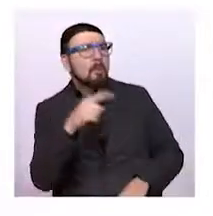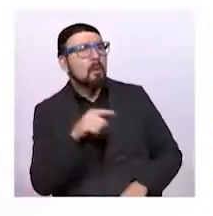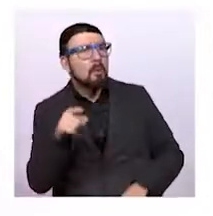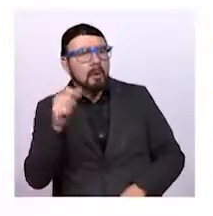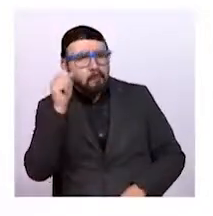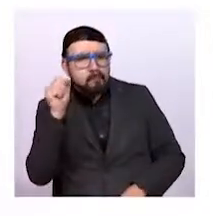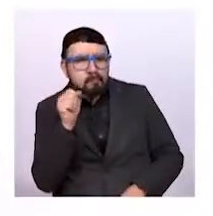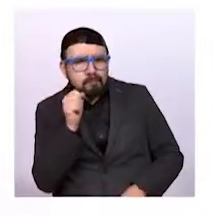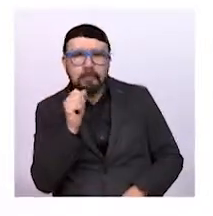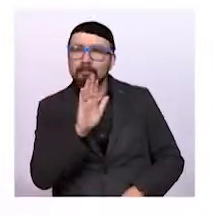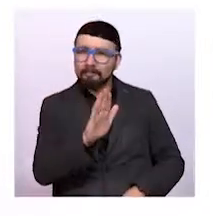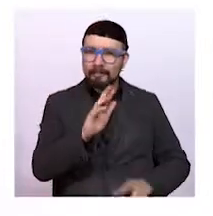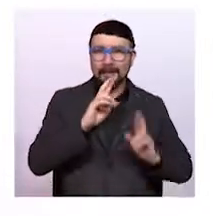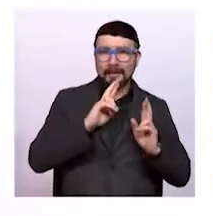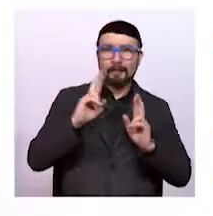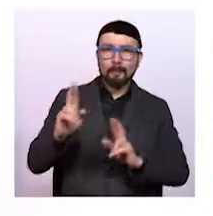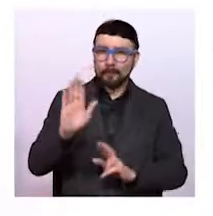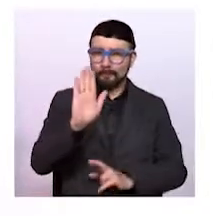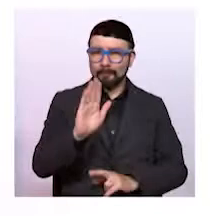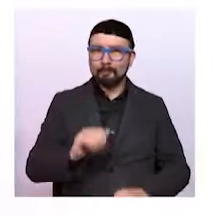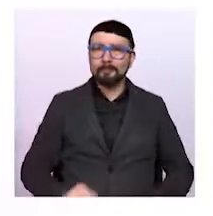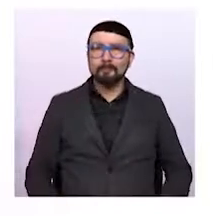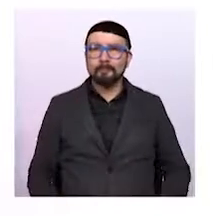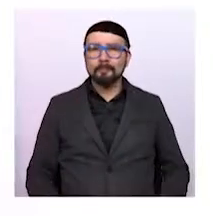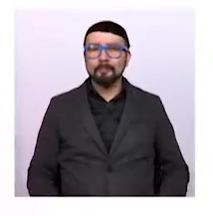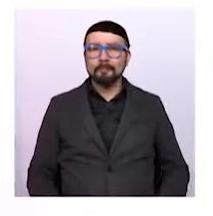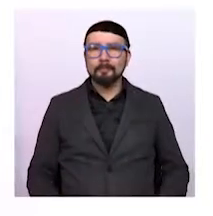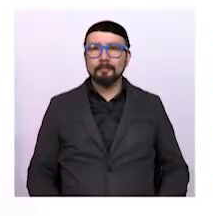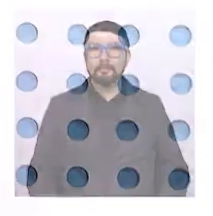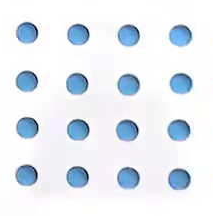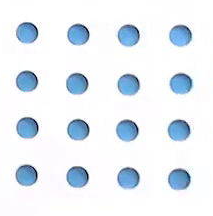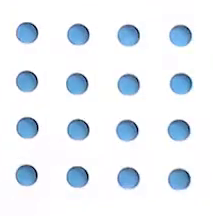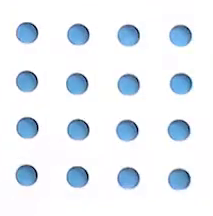ya la van a conocer cuando volvamos de nuestro corte